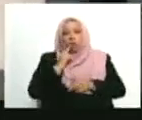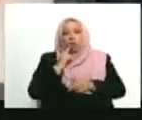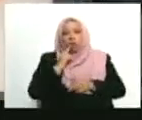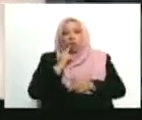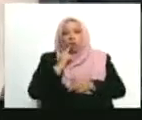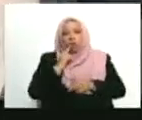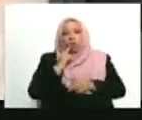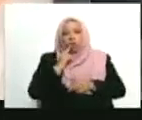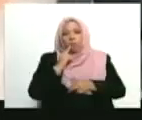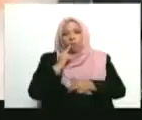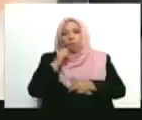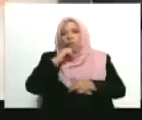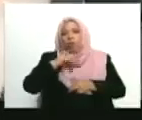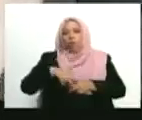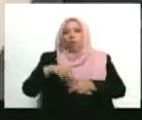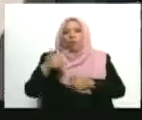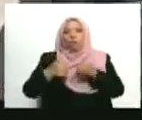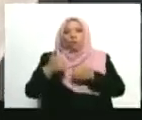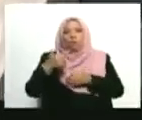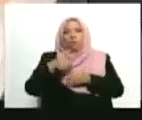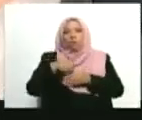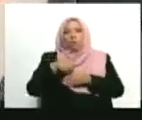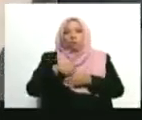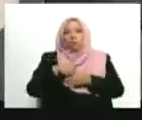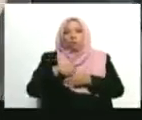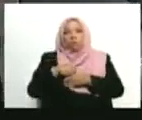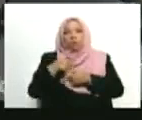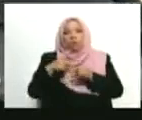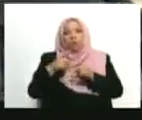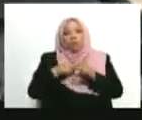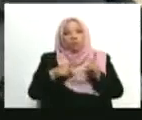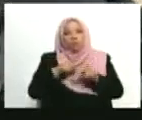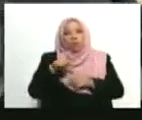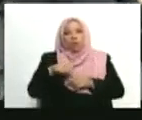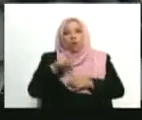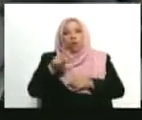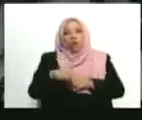democrática, pacífica, electoral, solo que nuestra diferencia es que nosotros